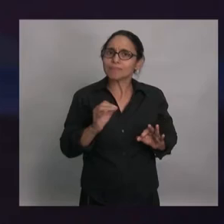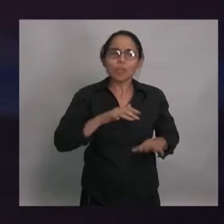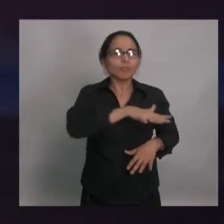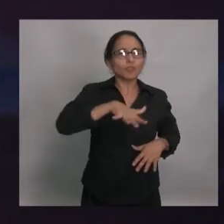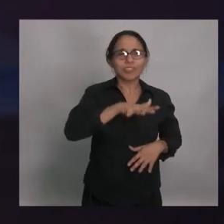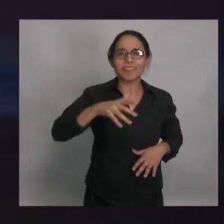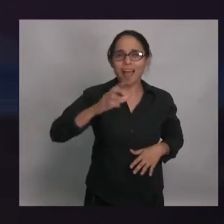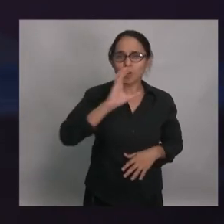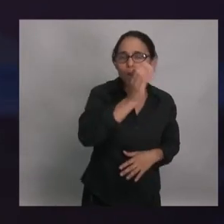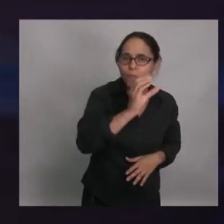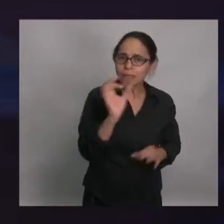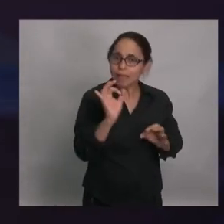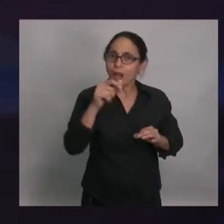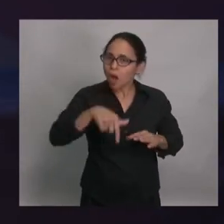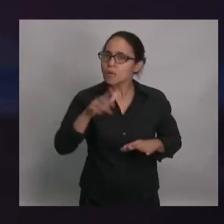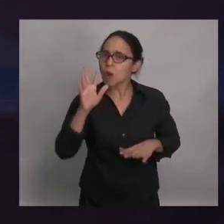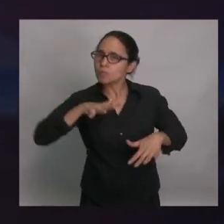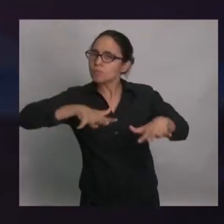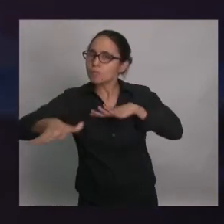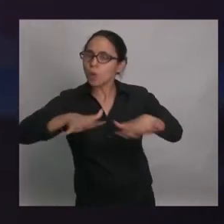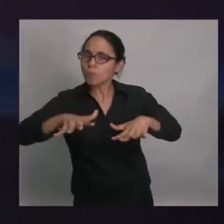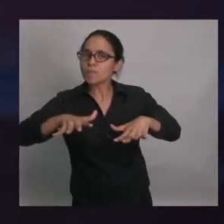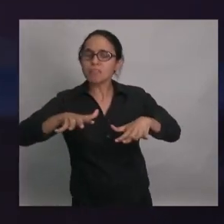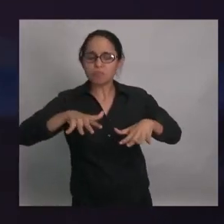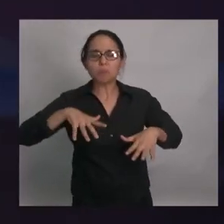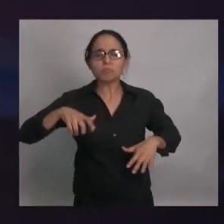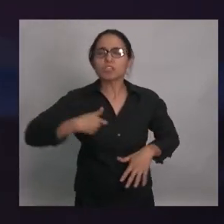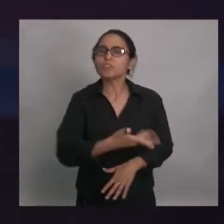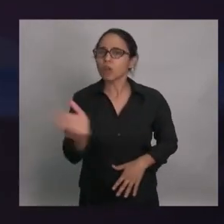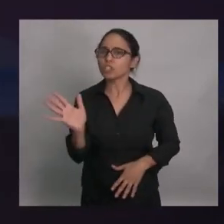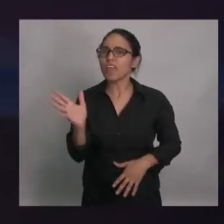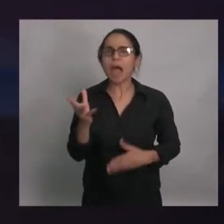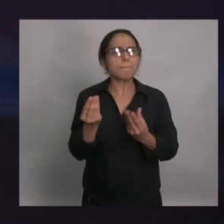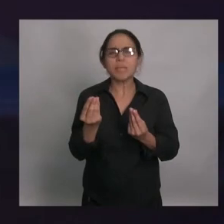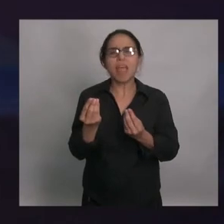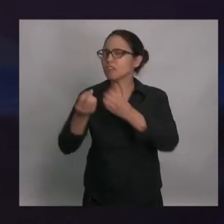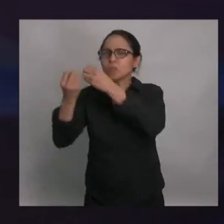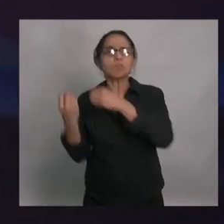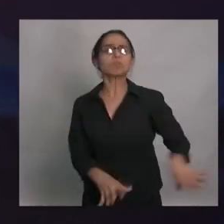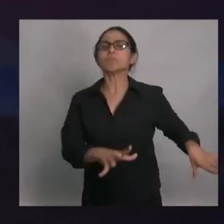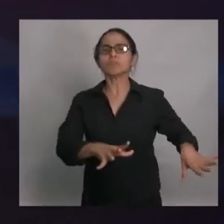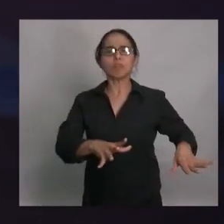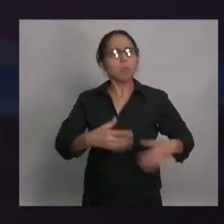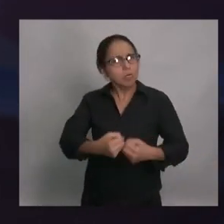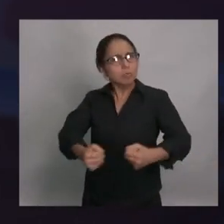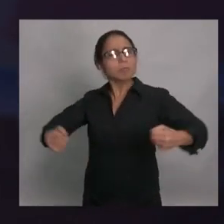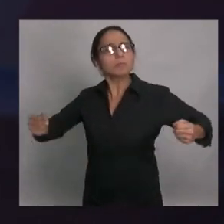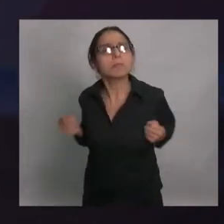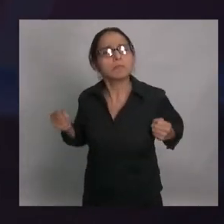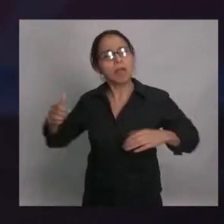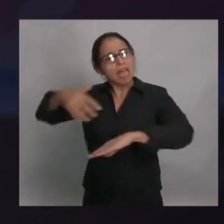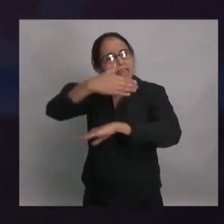una sociedad que ha decidido perder el miedo que ha decidido salir a las calles